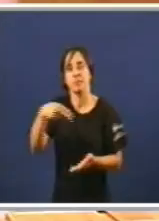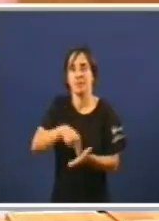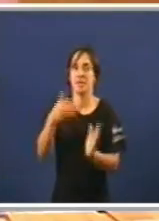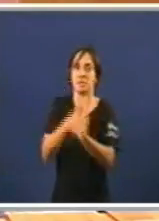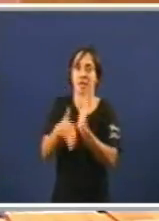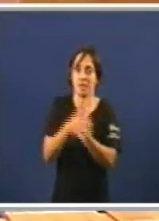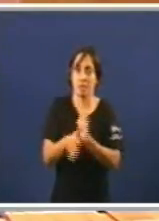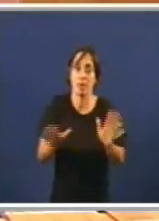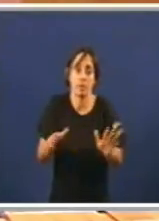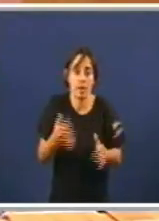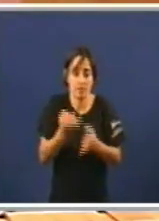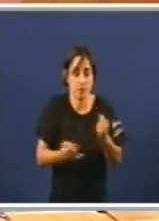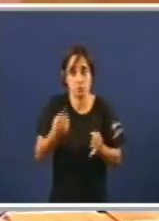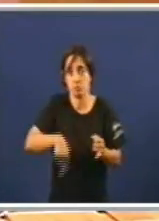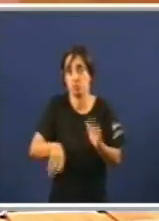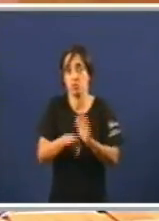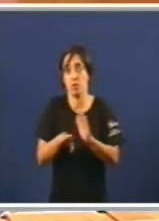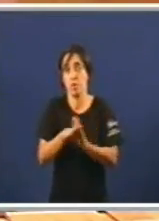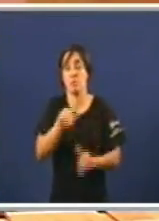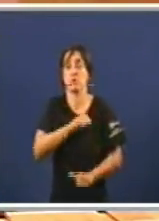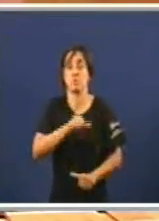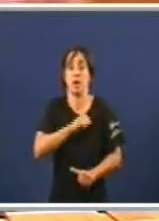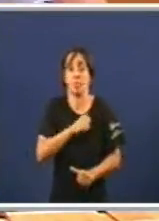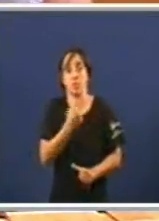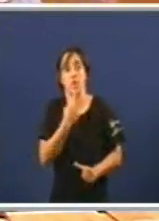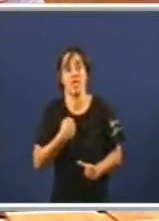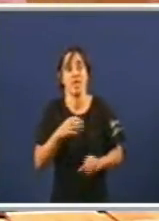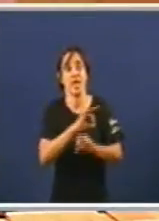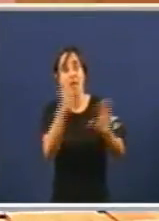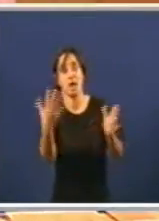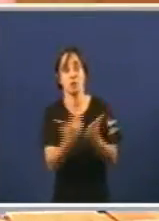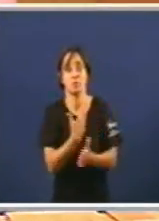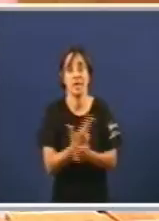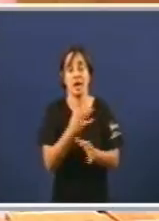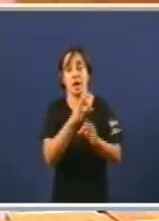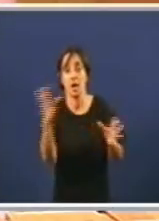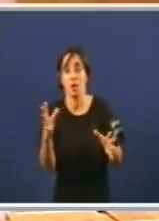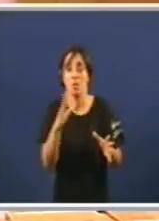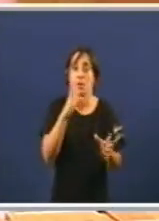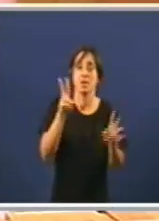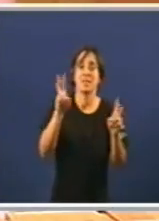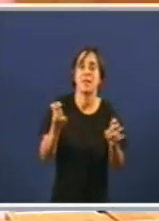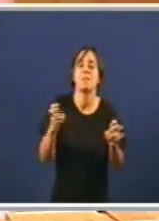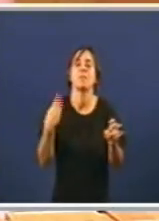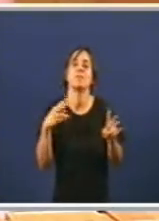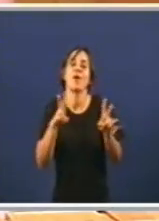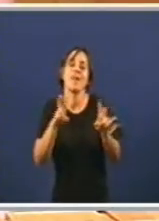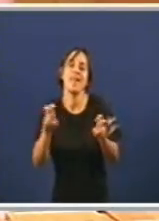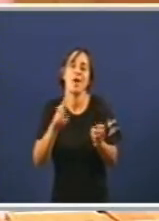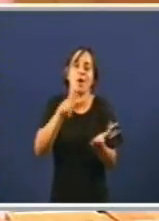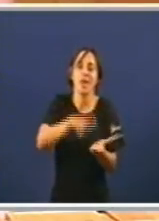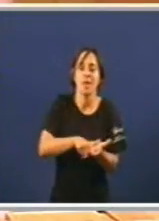estamos agardando para ver se aclaran ese mare magnum da neolingua e do uso